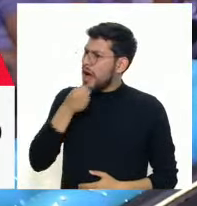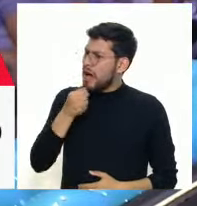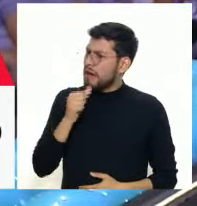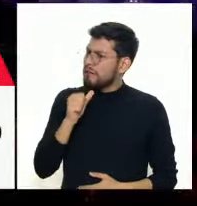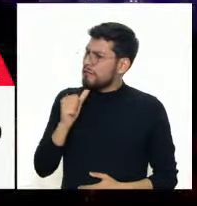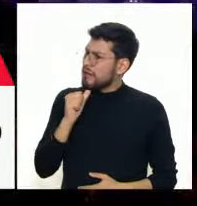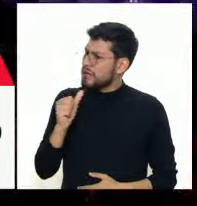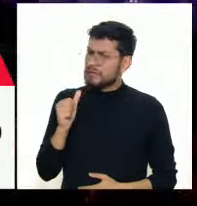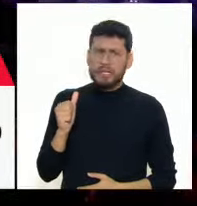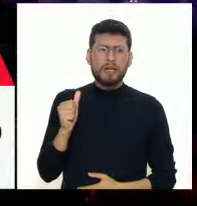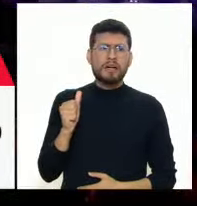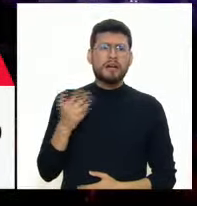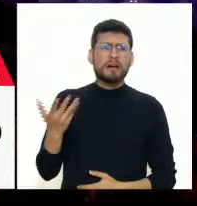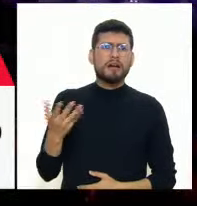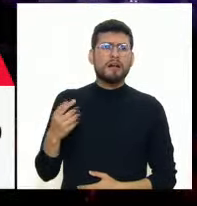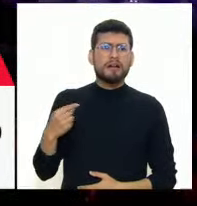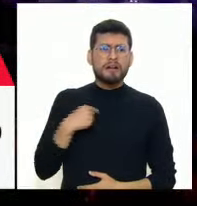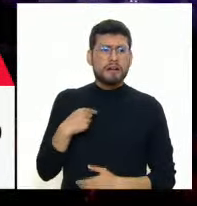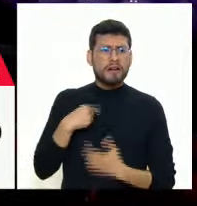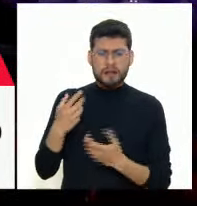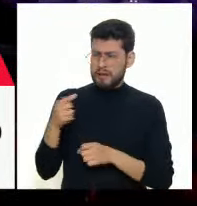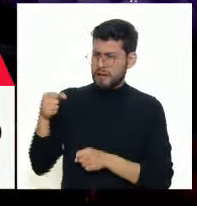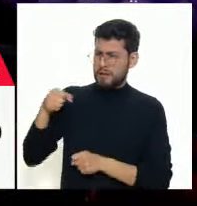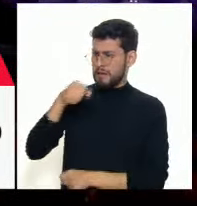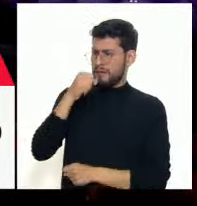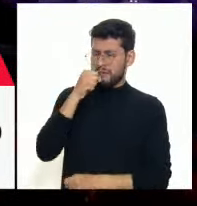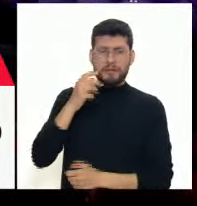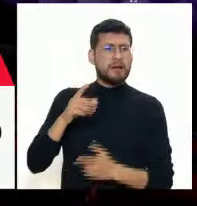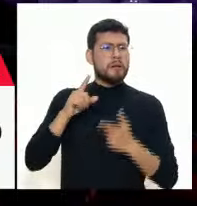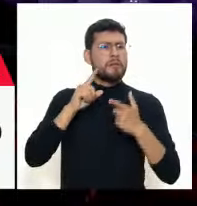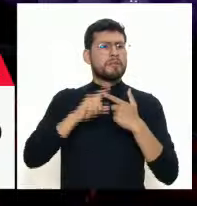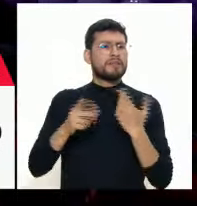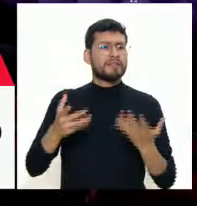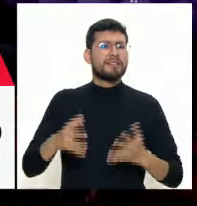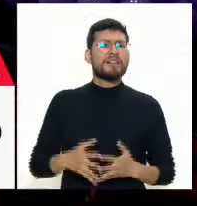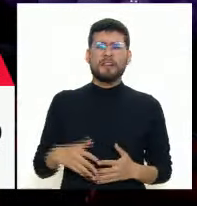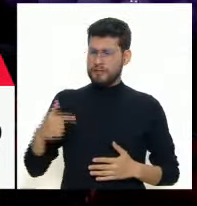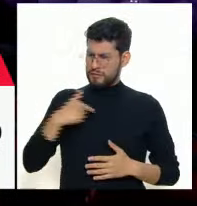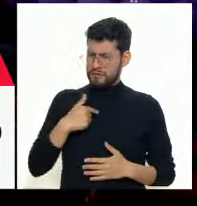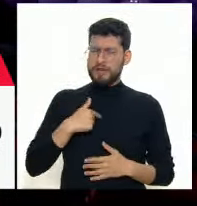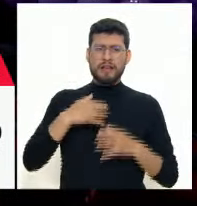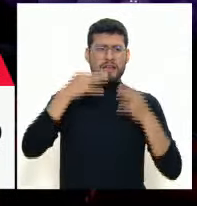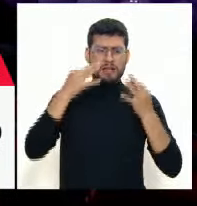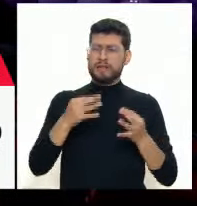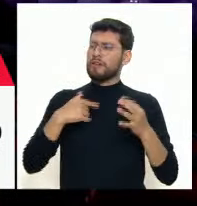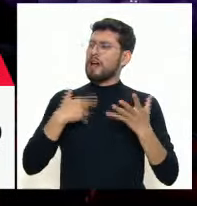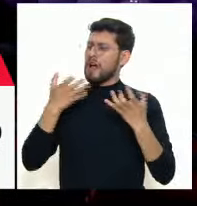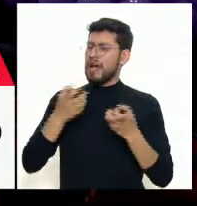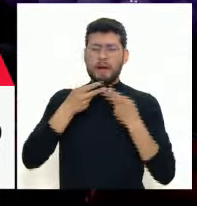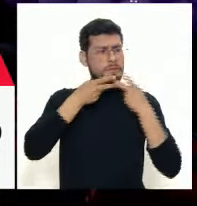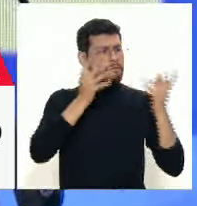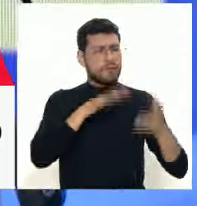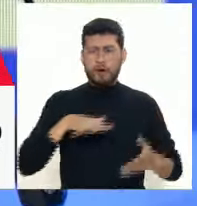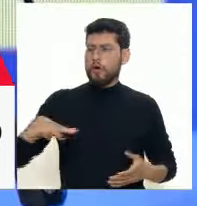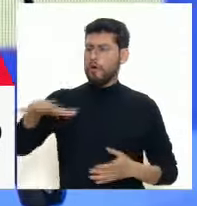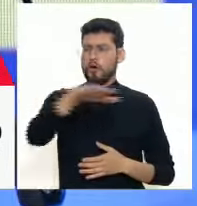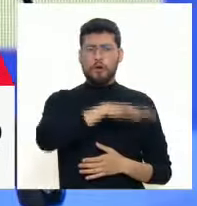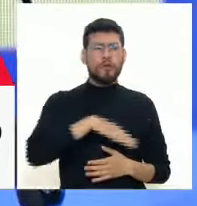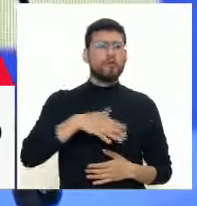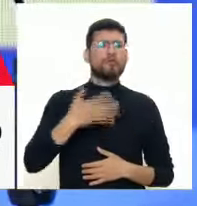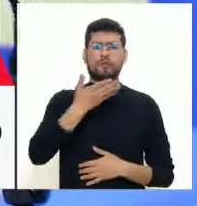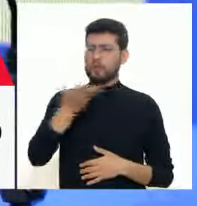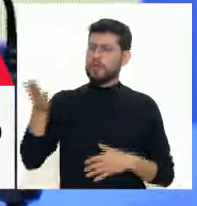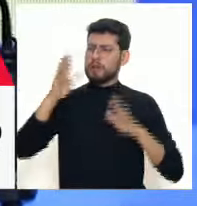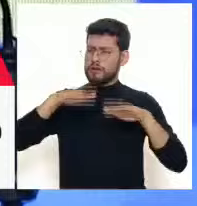micrófono, que no sea este con pedestal, pero por acá quiero dirigirme a cada uno de